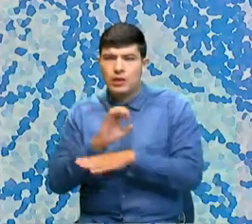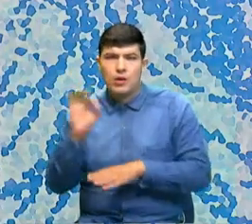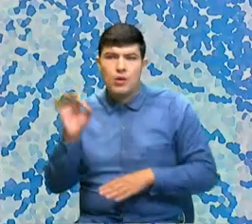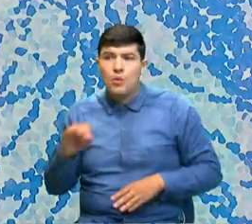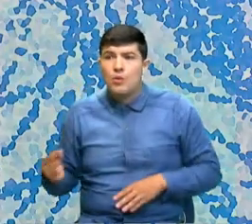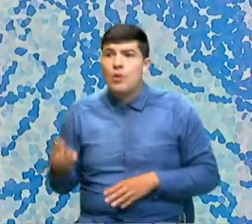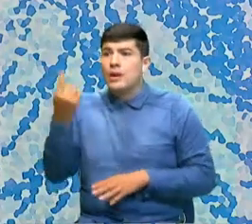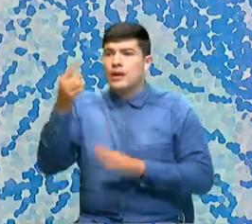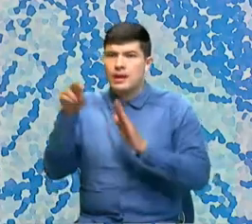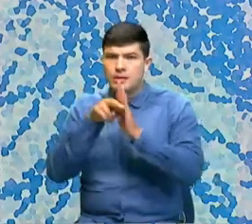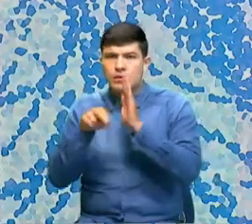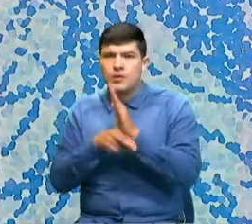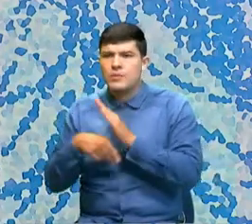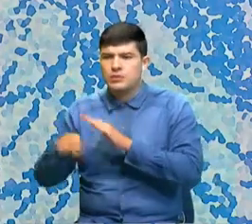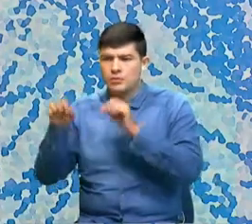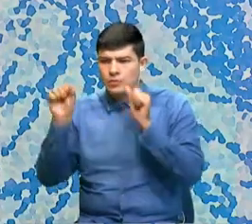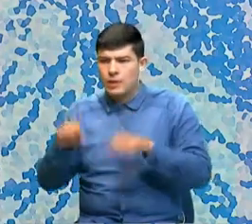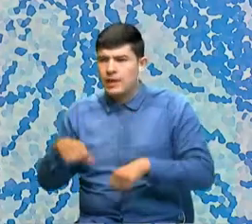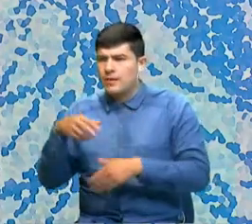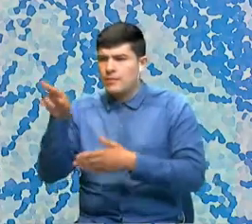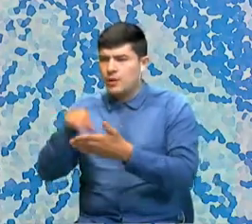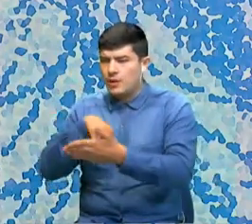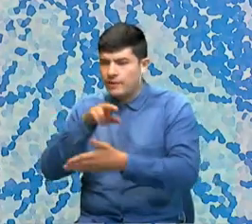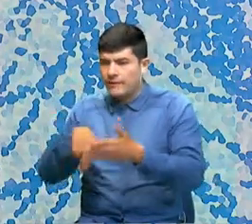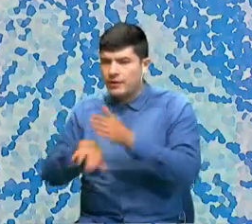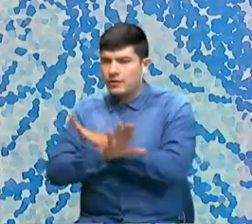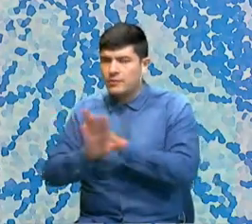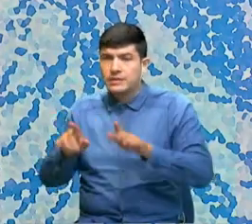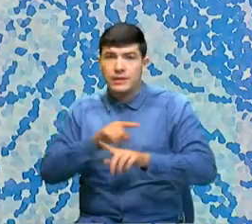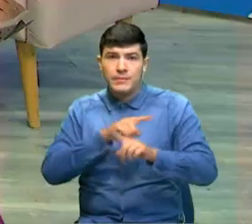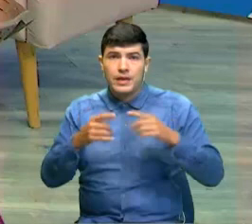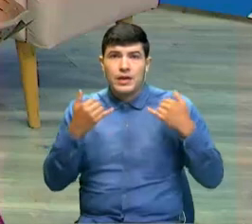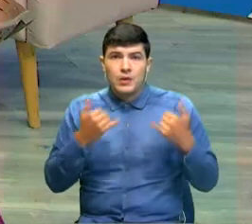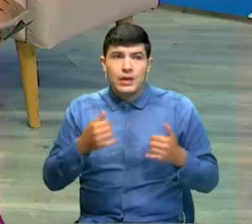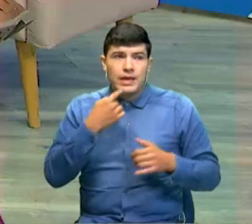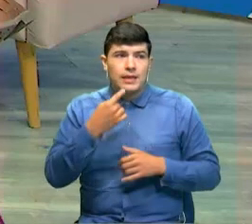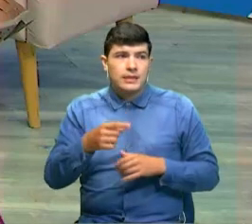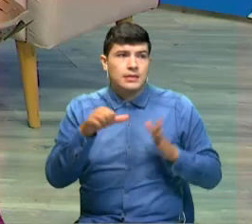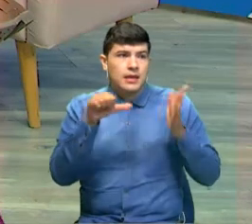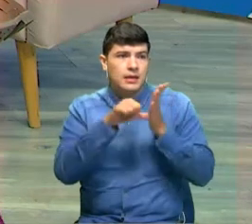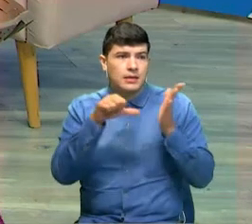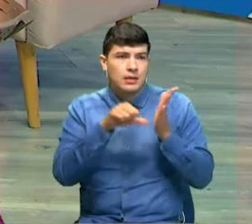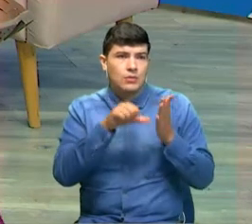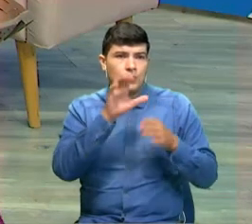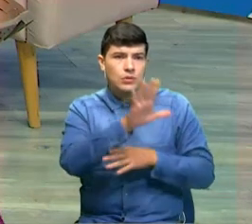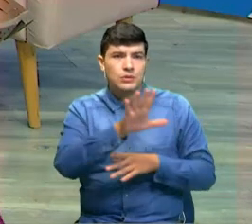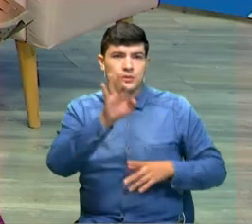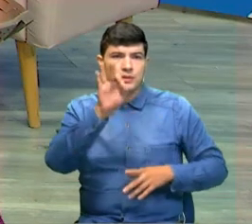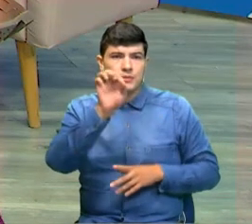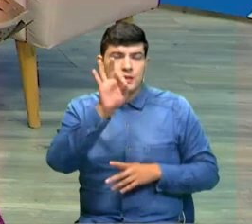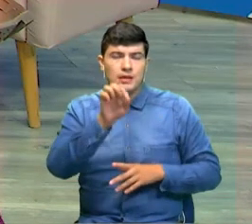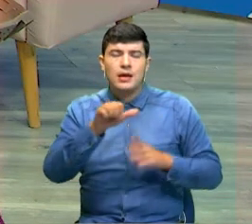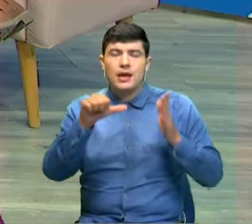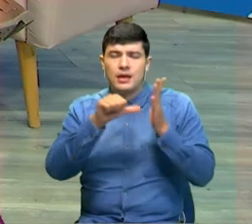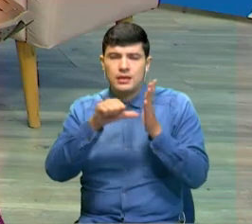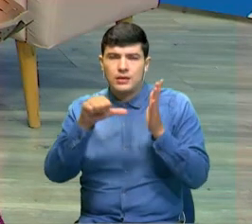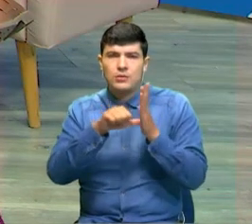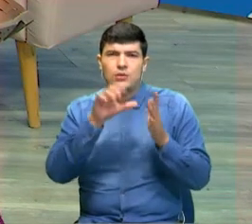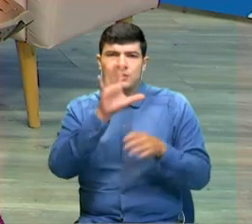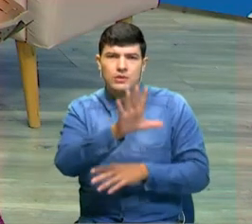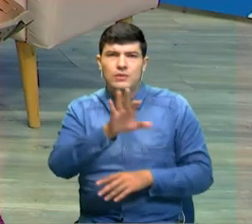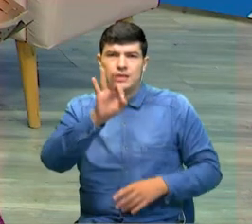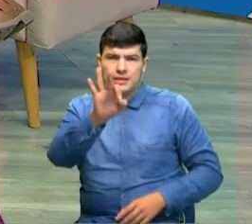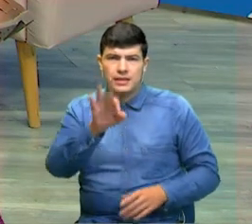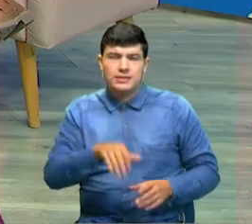única reglamentación que pudiera prohibir. El artículo 58 el artículo